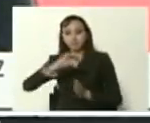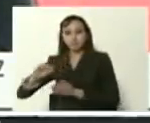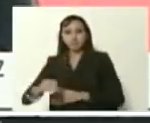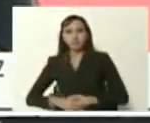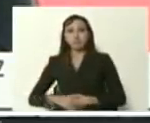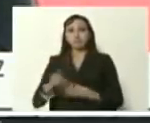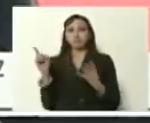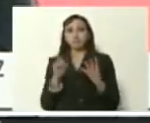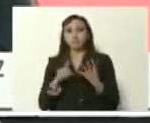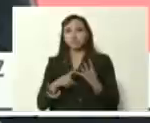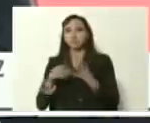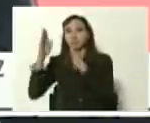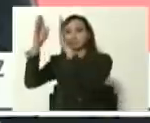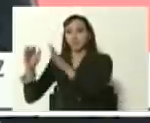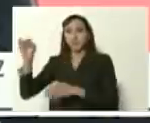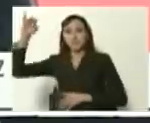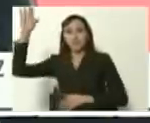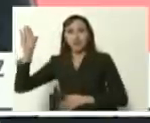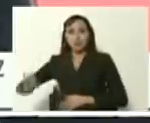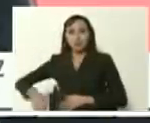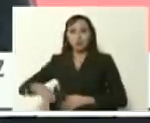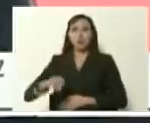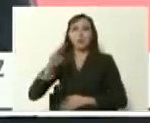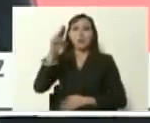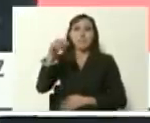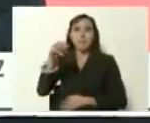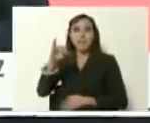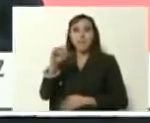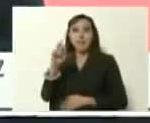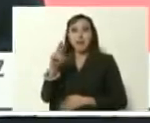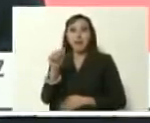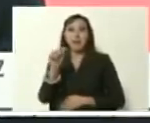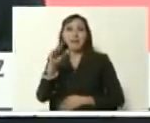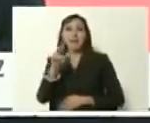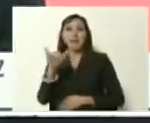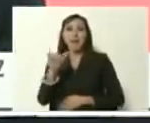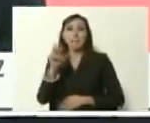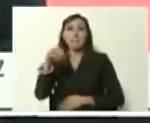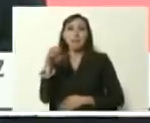al pastor Ignacio Illaramendi.